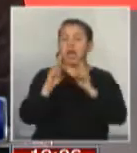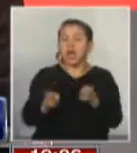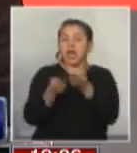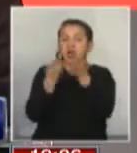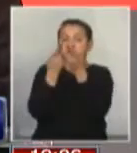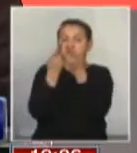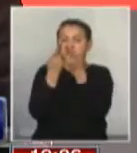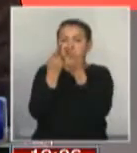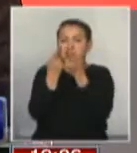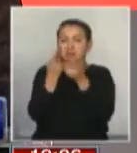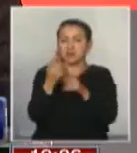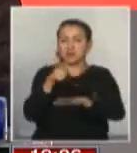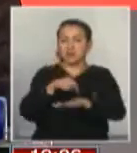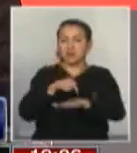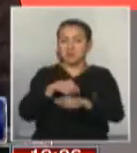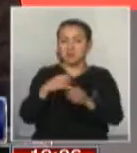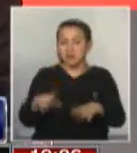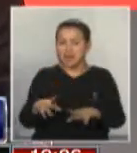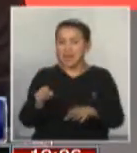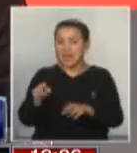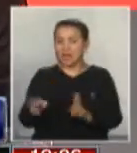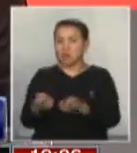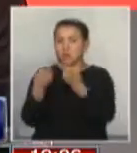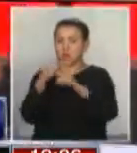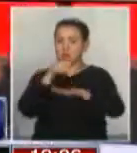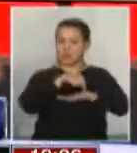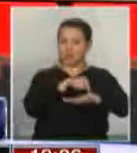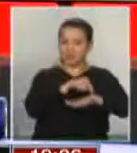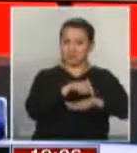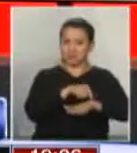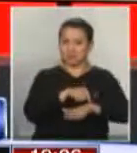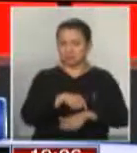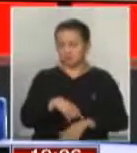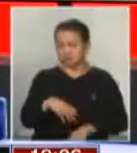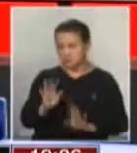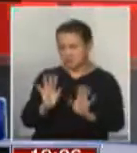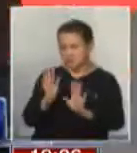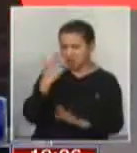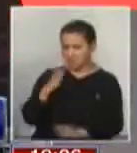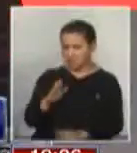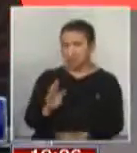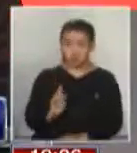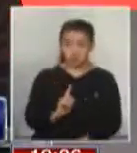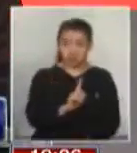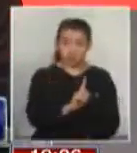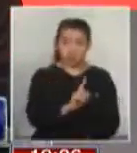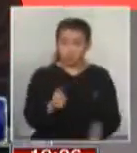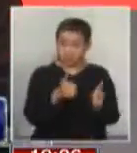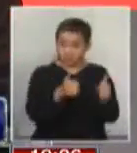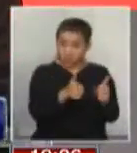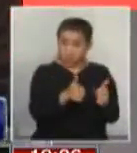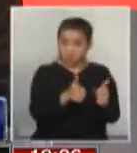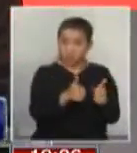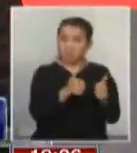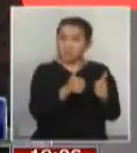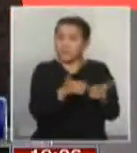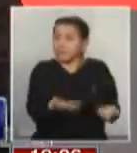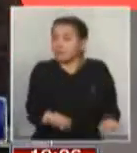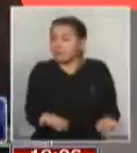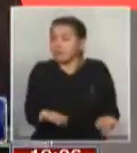del tiempo perdido hay algo propio que no tendría nada de malo solo eso eso es muy bueno